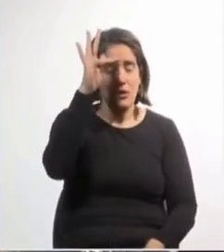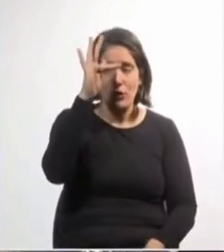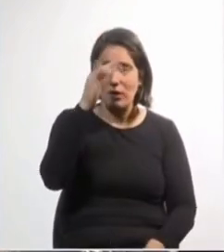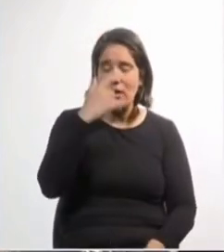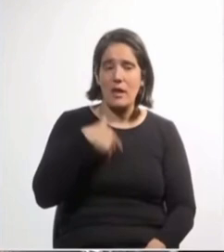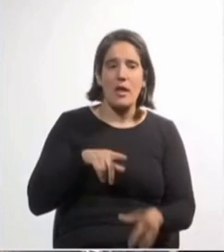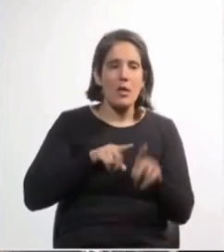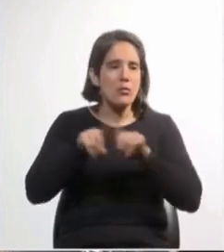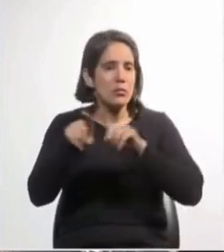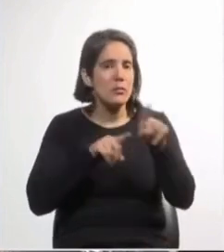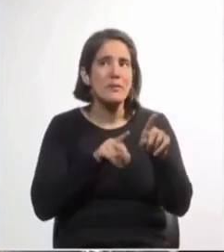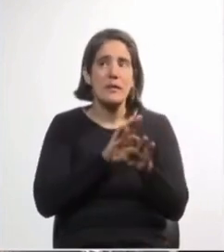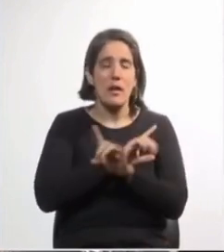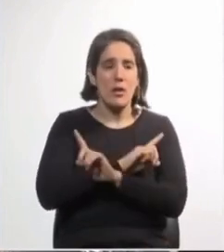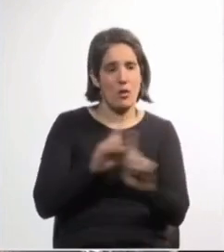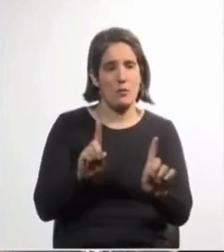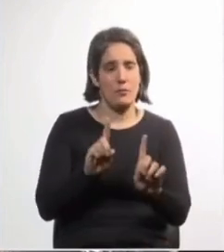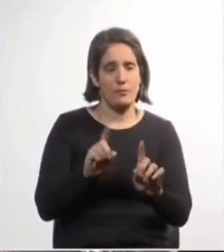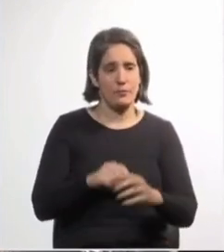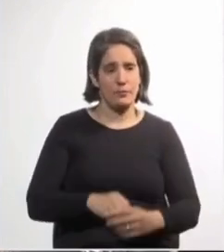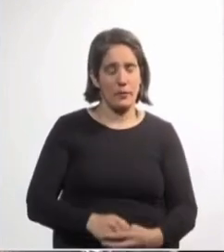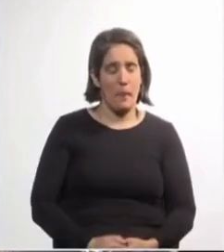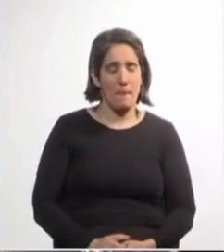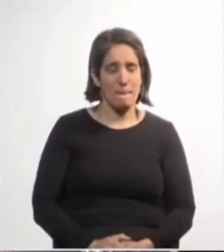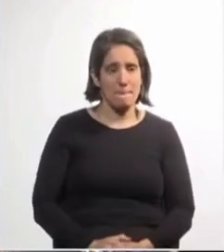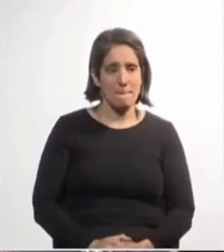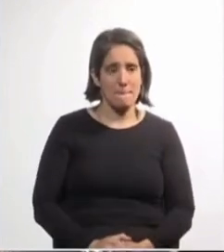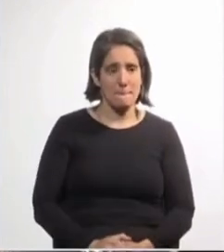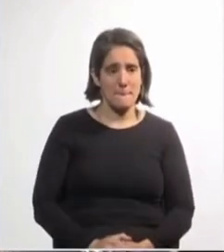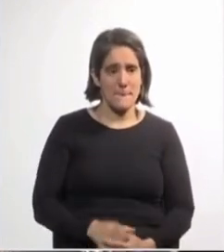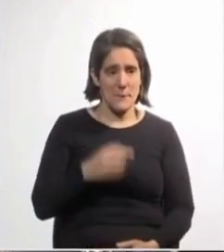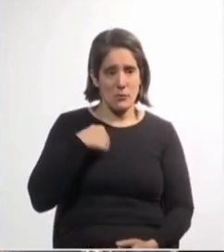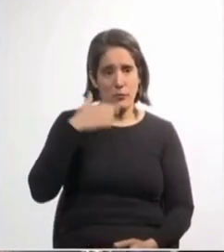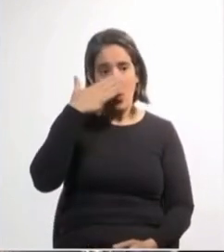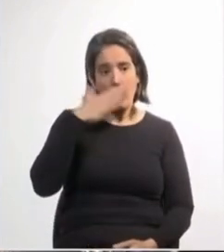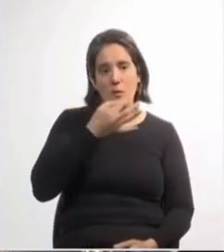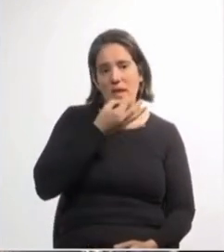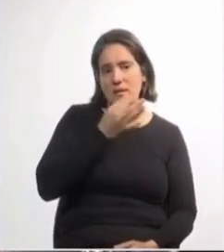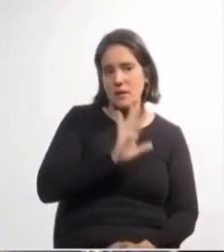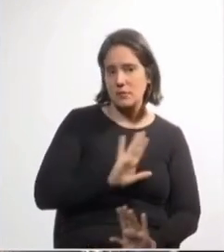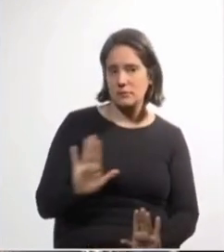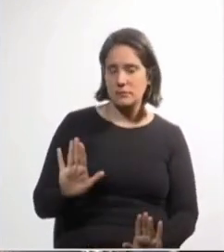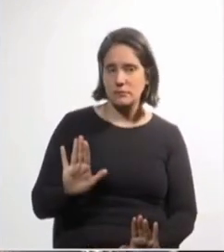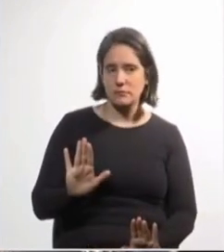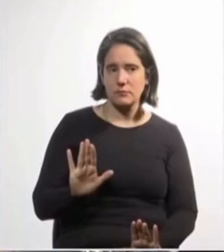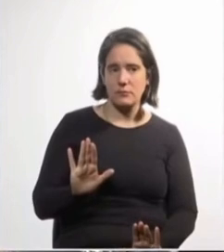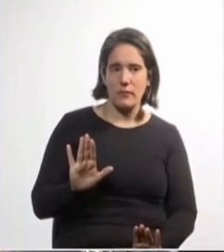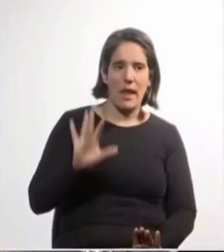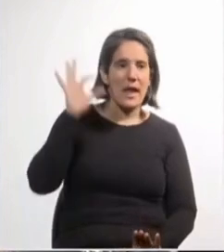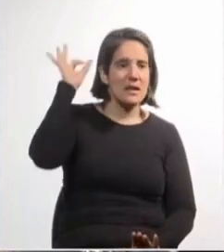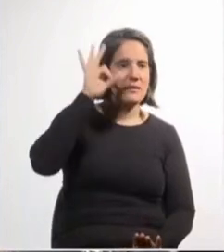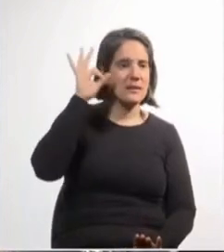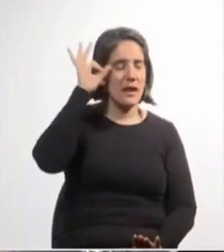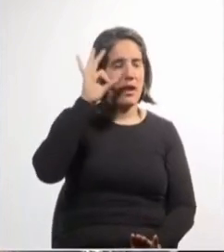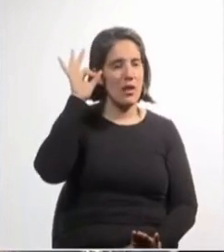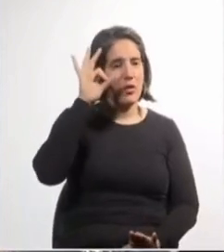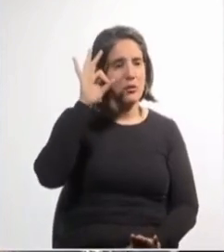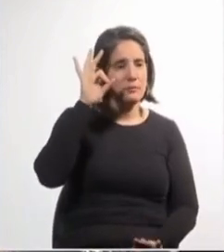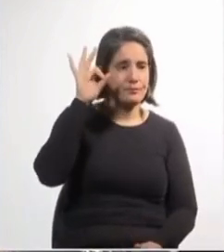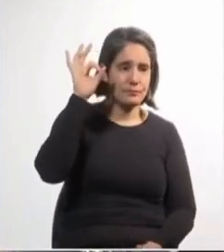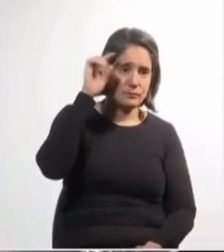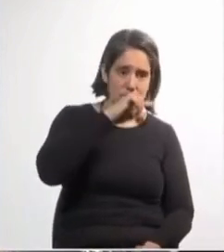de competitividad. Voy a hacer un último comentario a algo que el senador informante por la